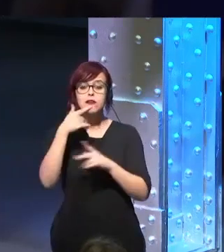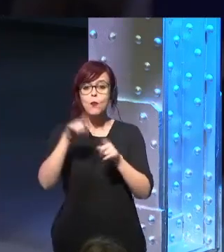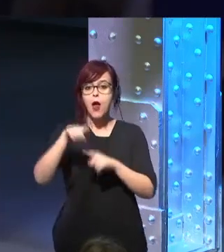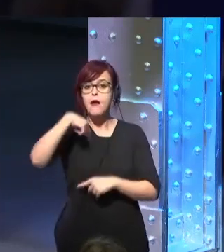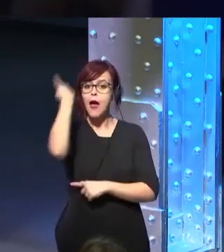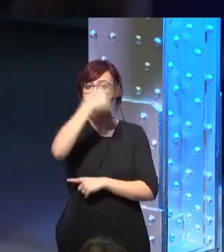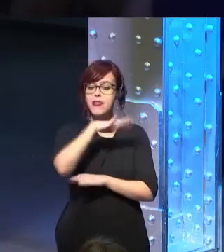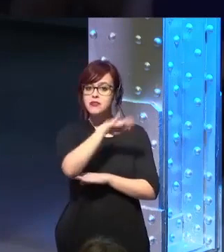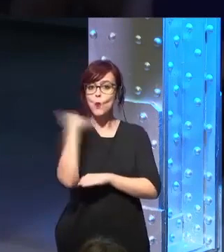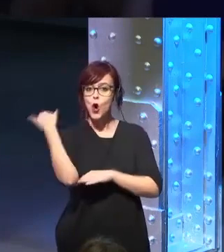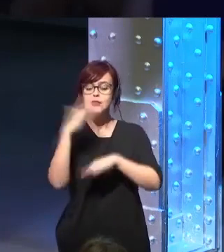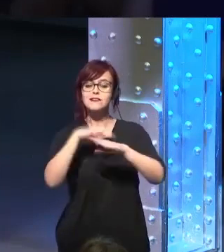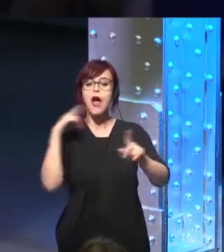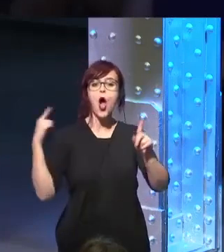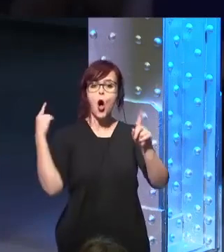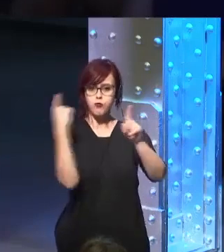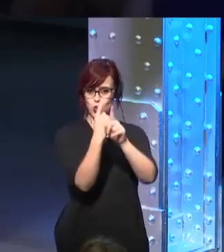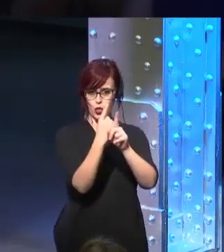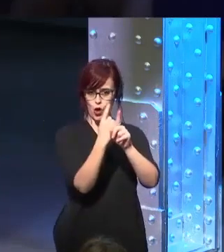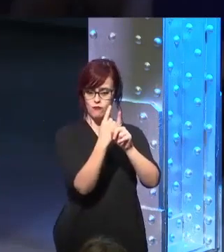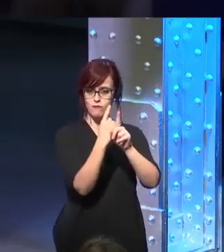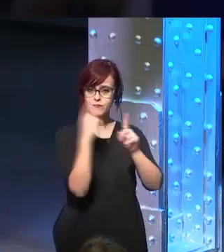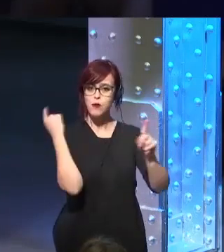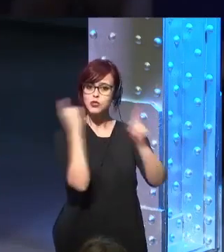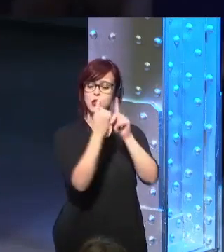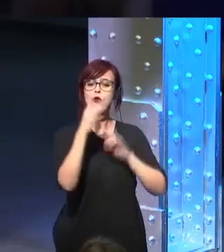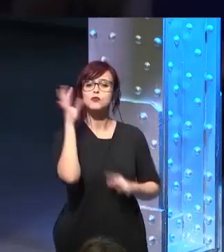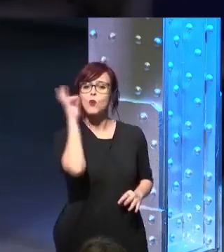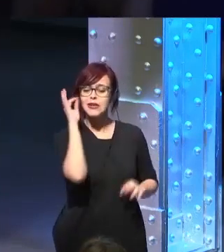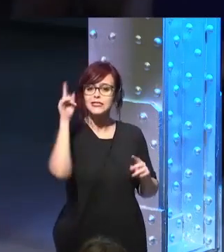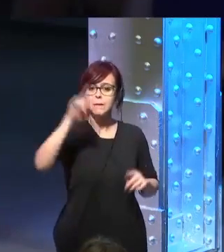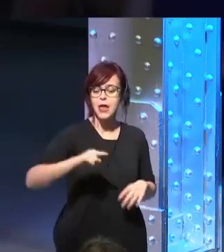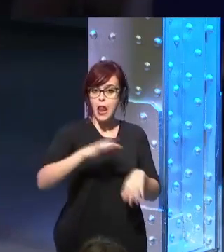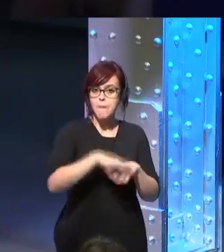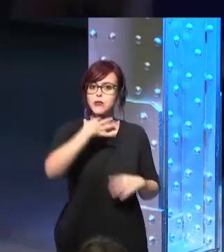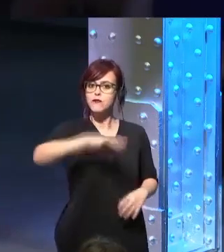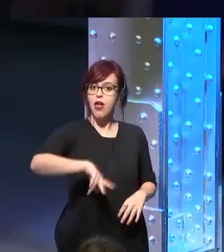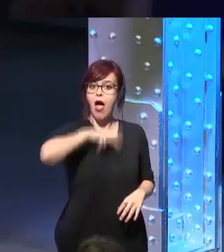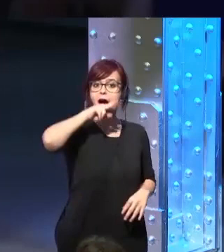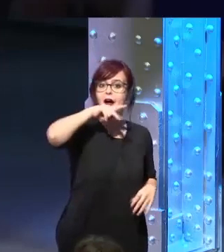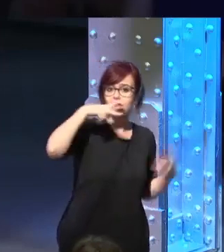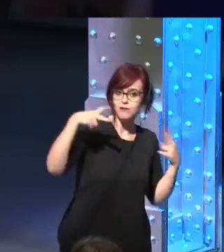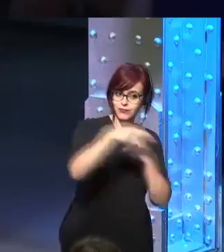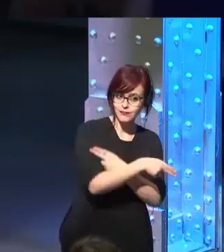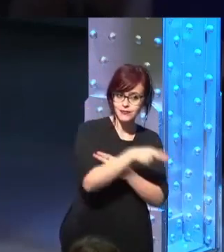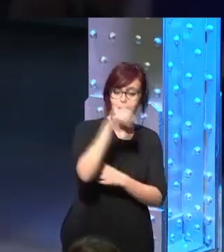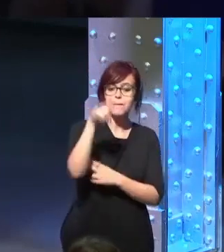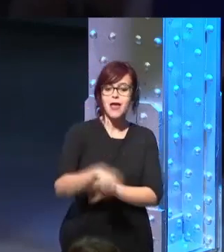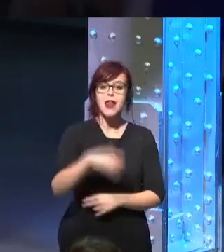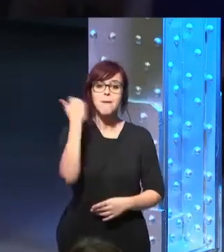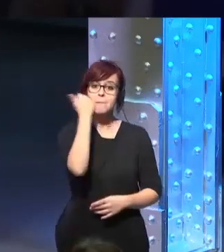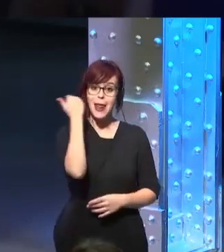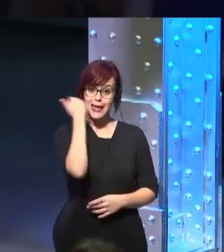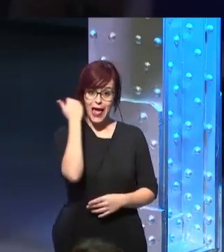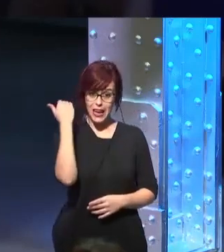que es la cabeza, es la oposición a las mujeres y a la posibilidad de que ellas hablen.